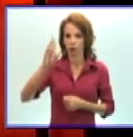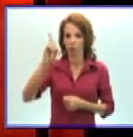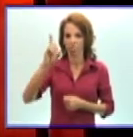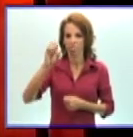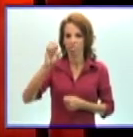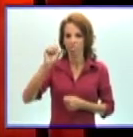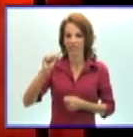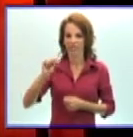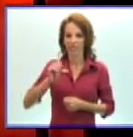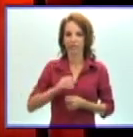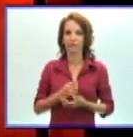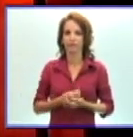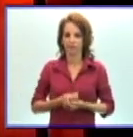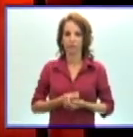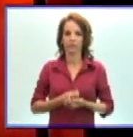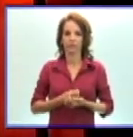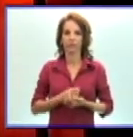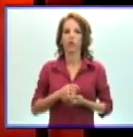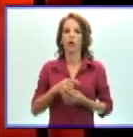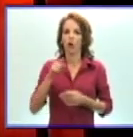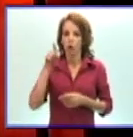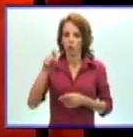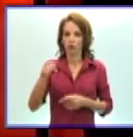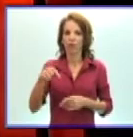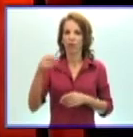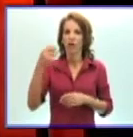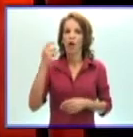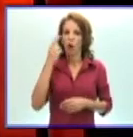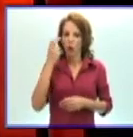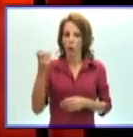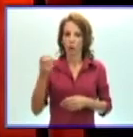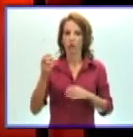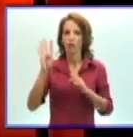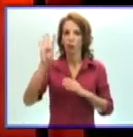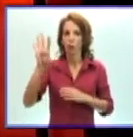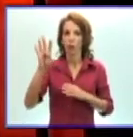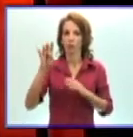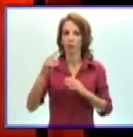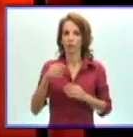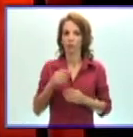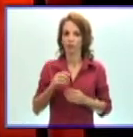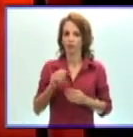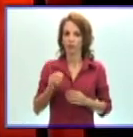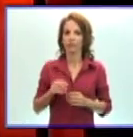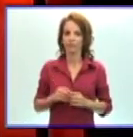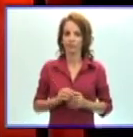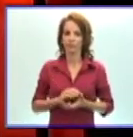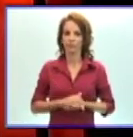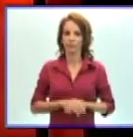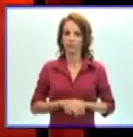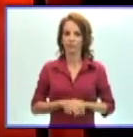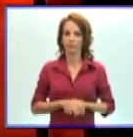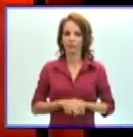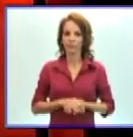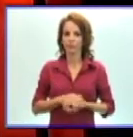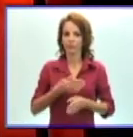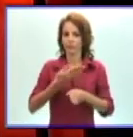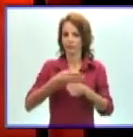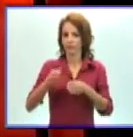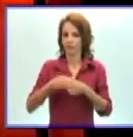fundamentales, pero que ustedes ya conocen 4 de ellas: la masa, el tiempo, la temperatura y la longitud. Pero